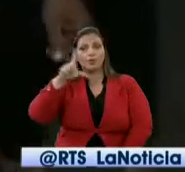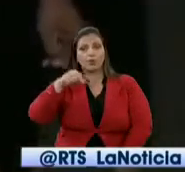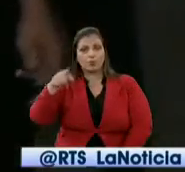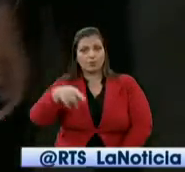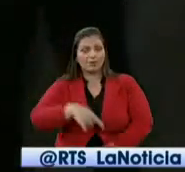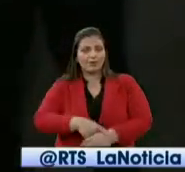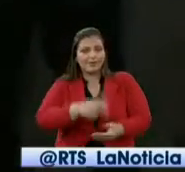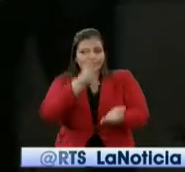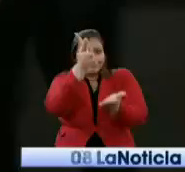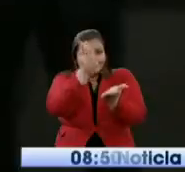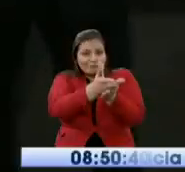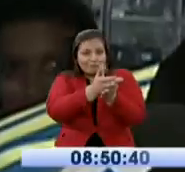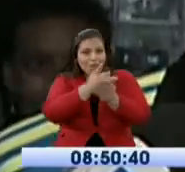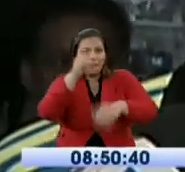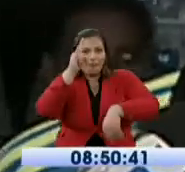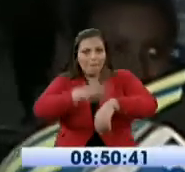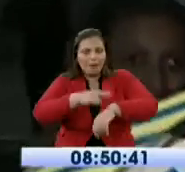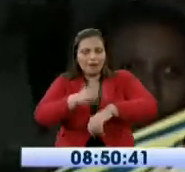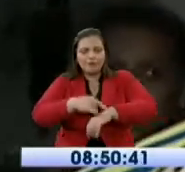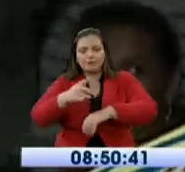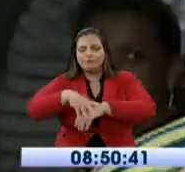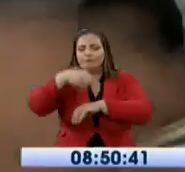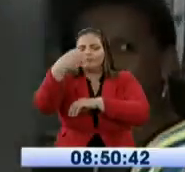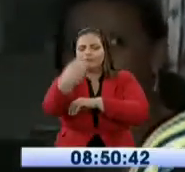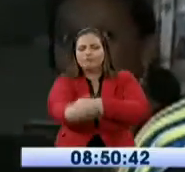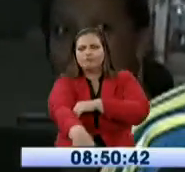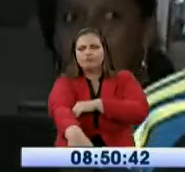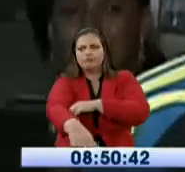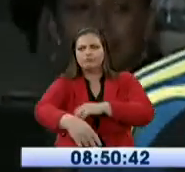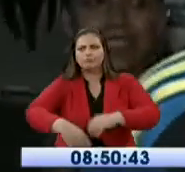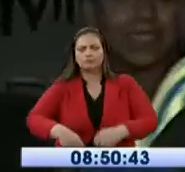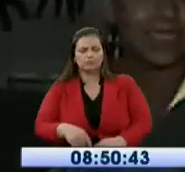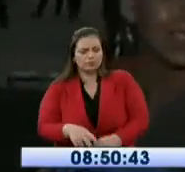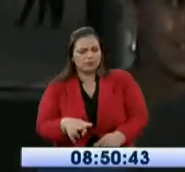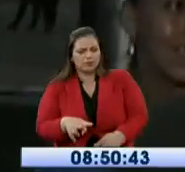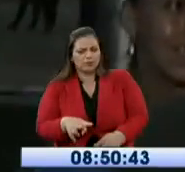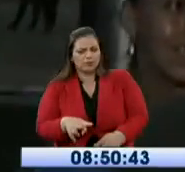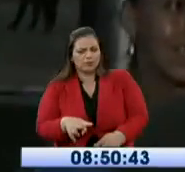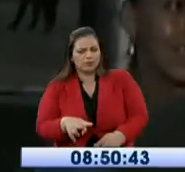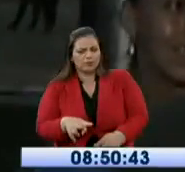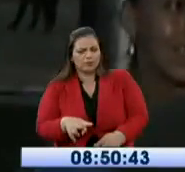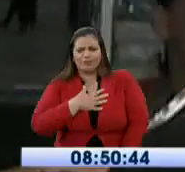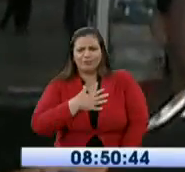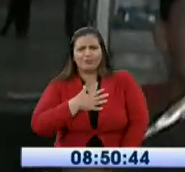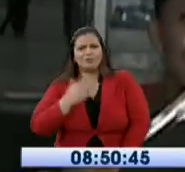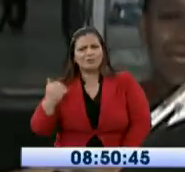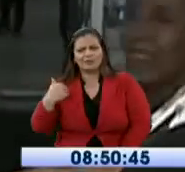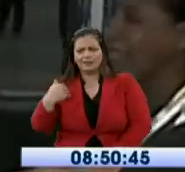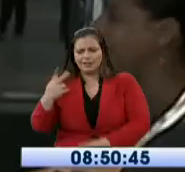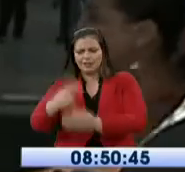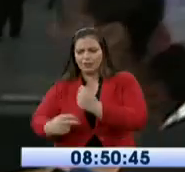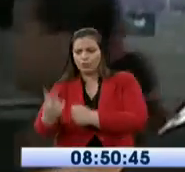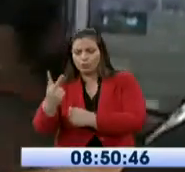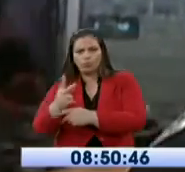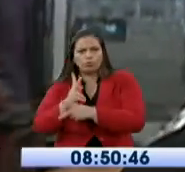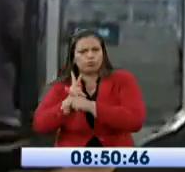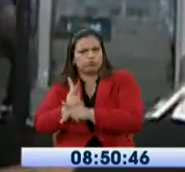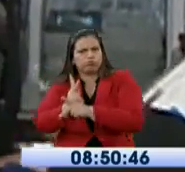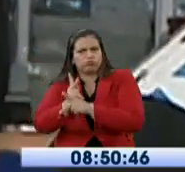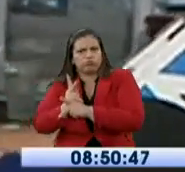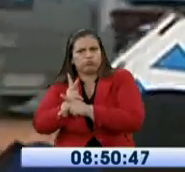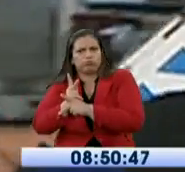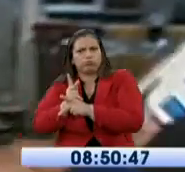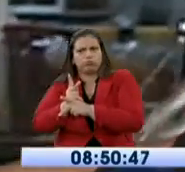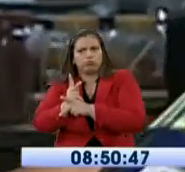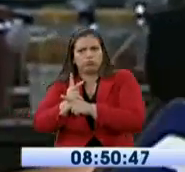terminal terrestre de Guayaquil. La verdad que mis palabras tengo como... Hasta yo tengo mis dos hijos, hasta si